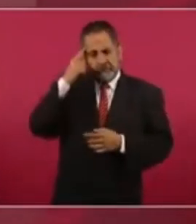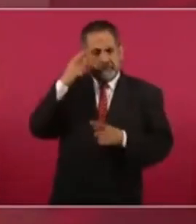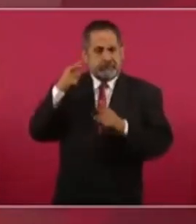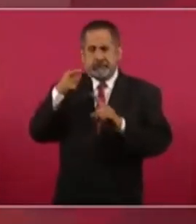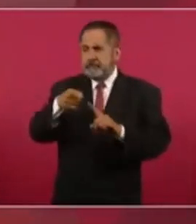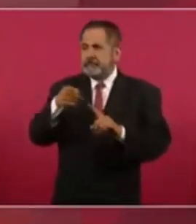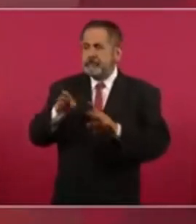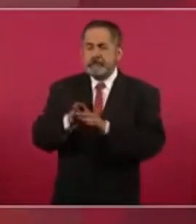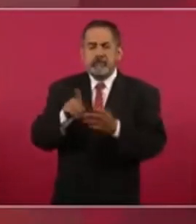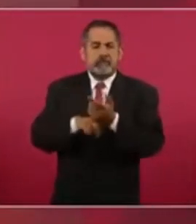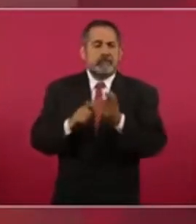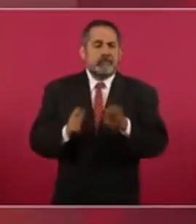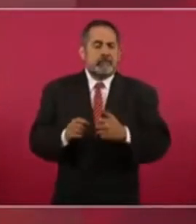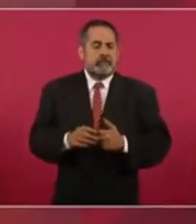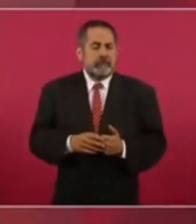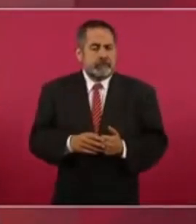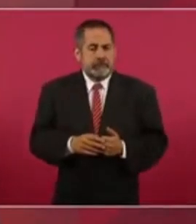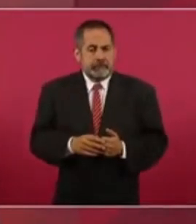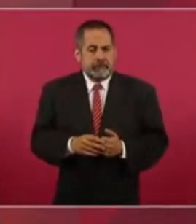el